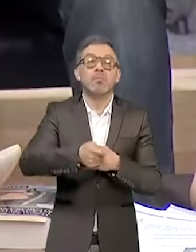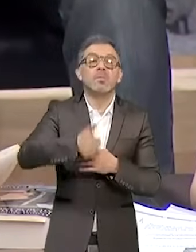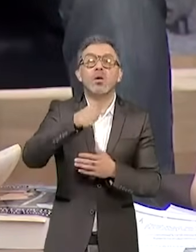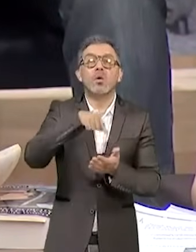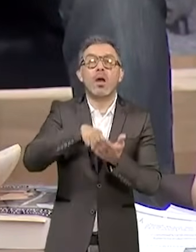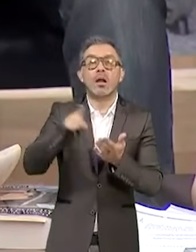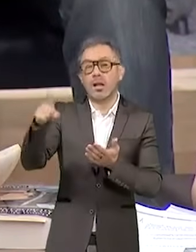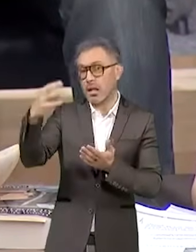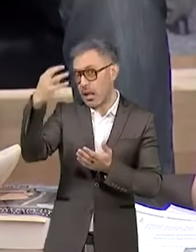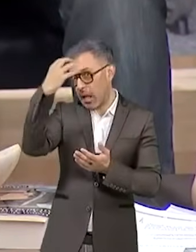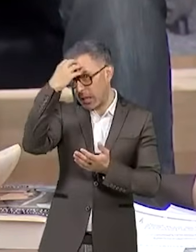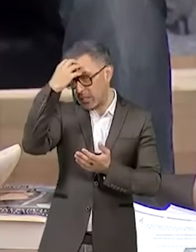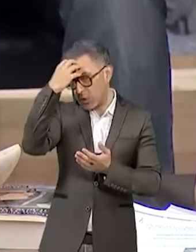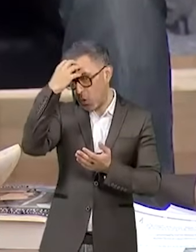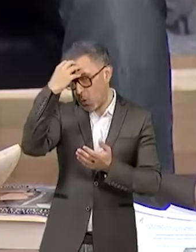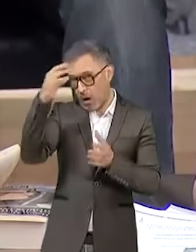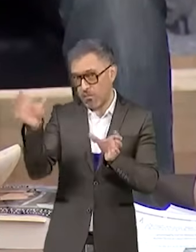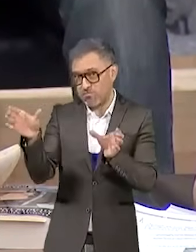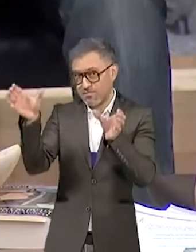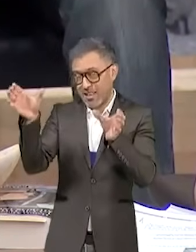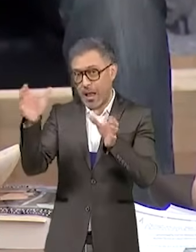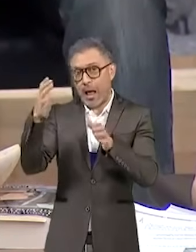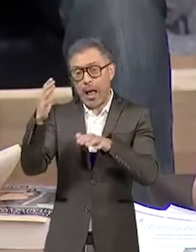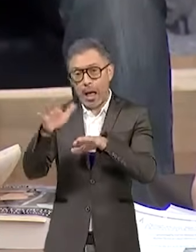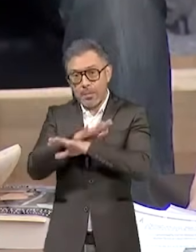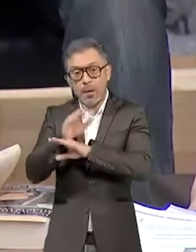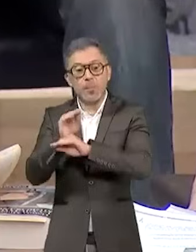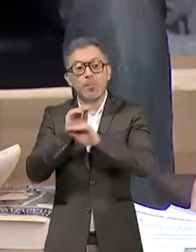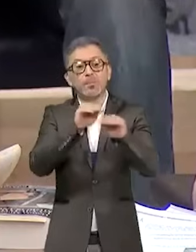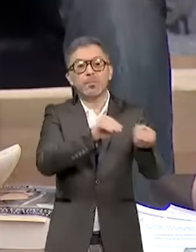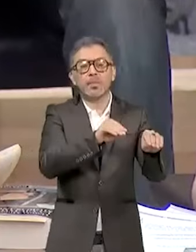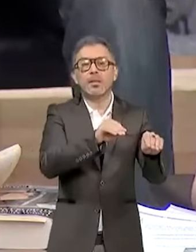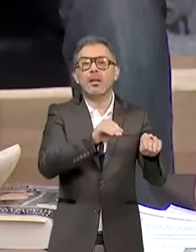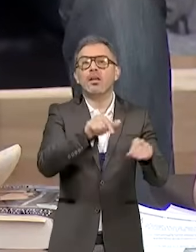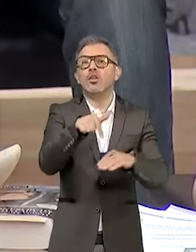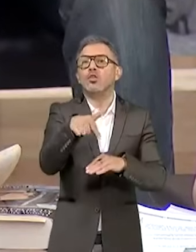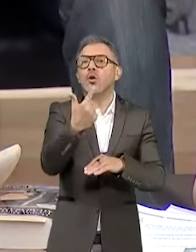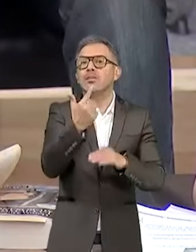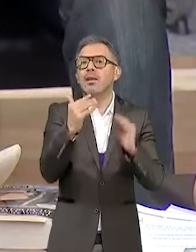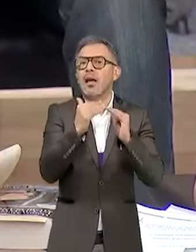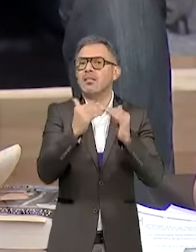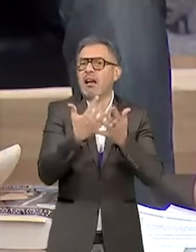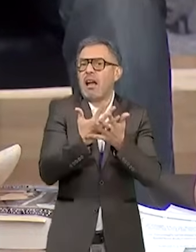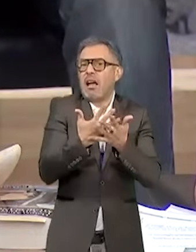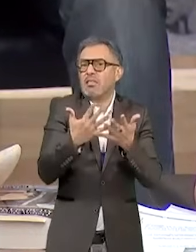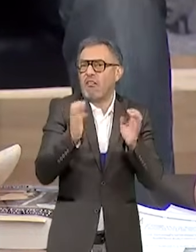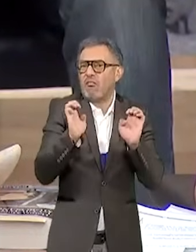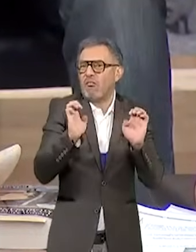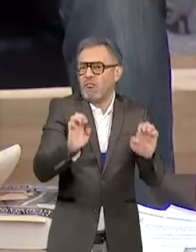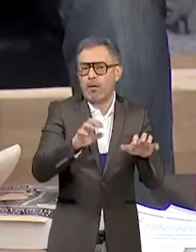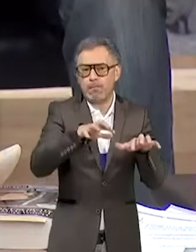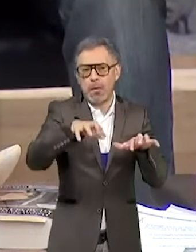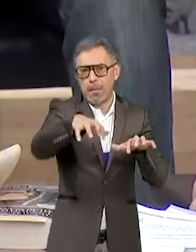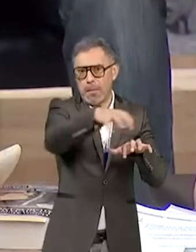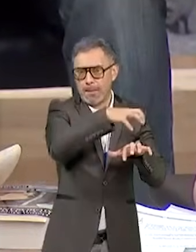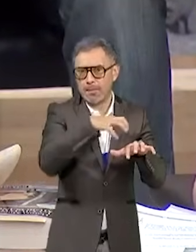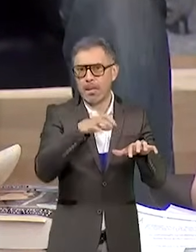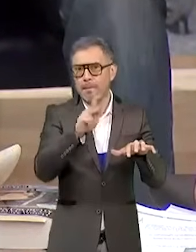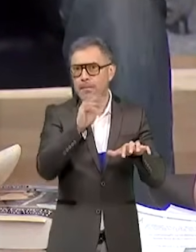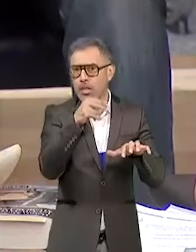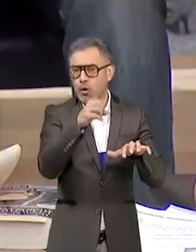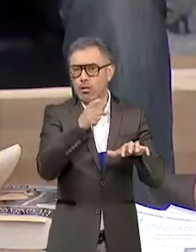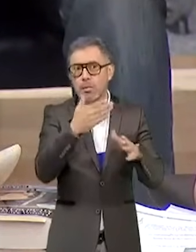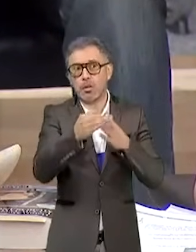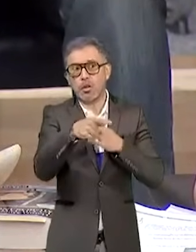Chapultepec y después en las 12 mansiones de la Residencia Oficial de Los Pinos. Los 12 años del gobierno usurpador de Calderón y de Peña costó